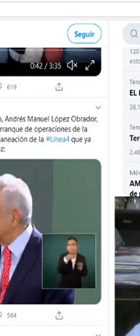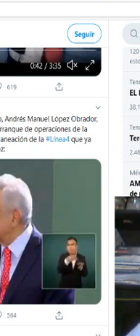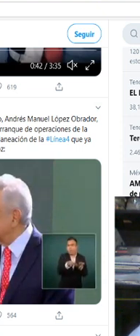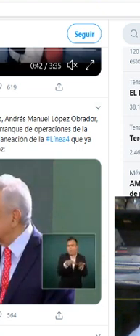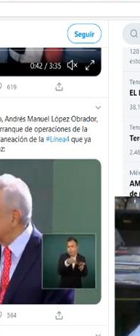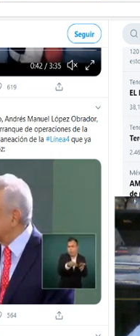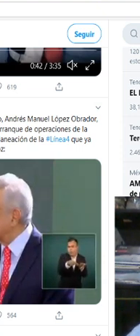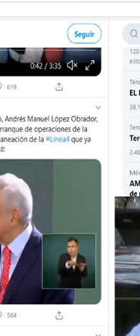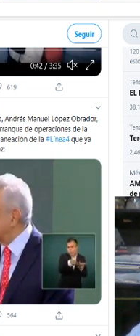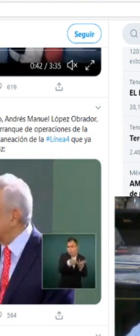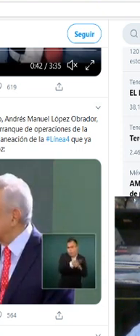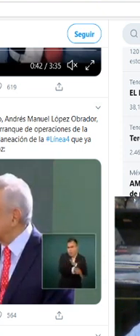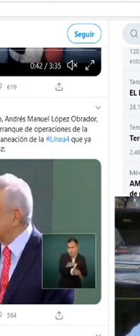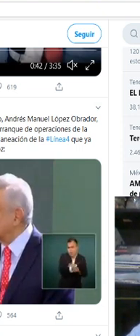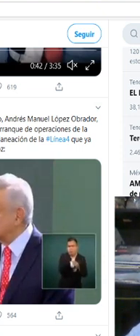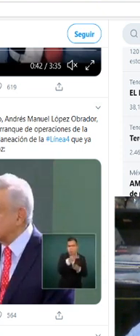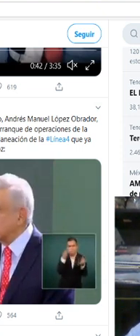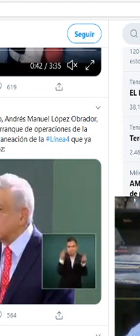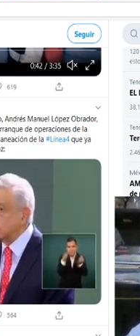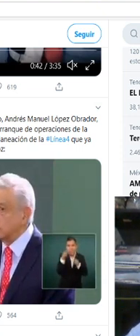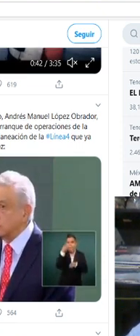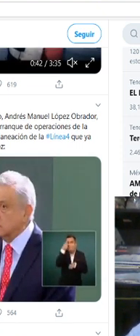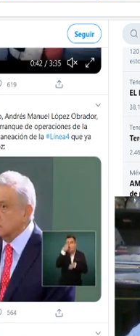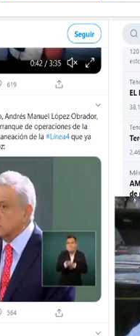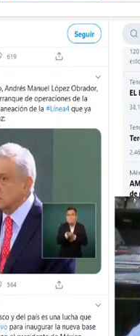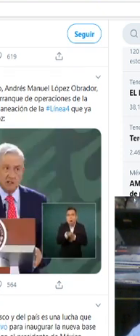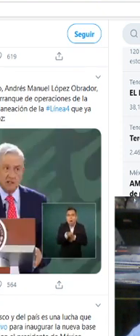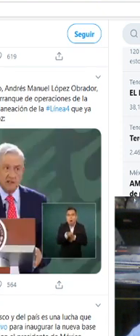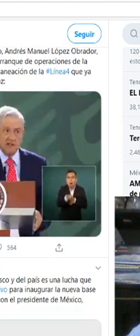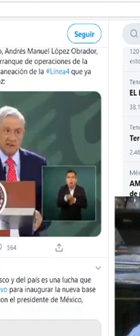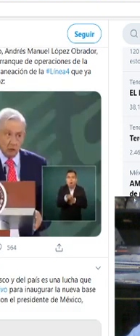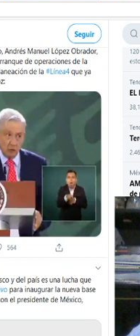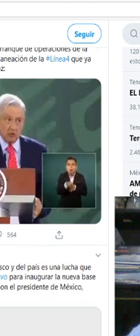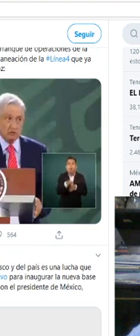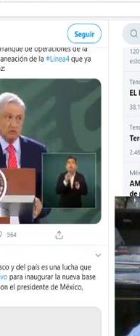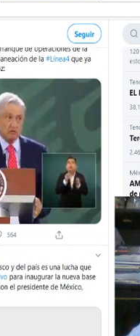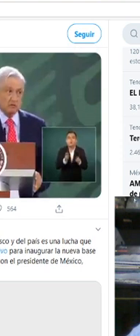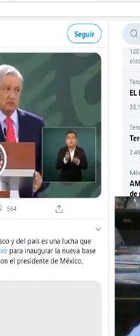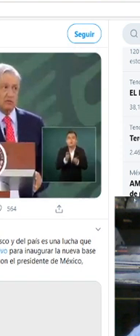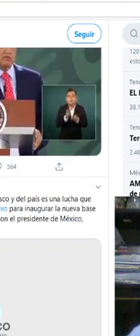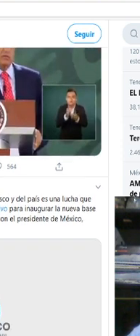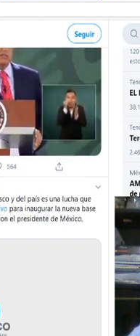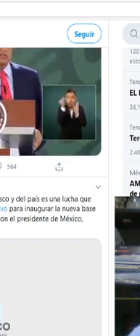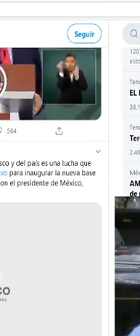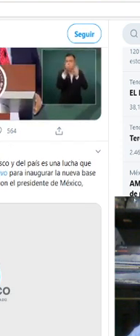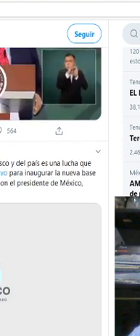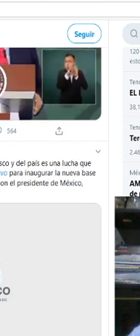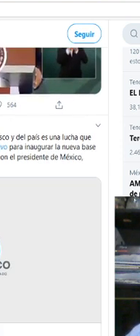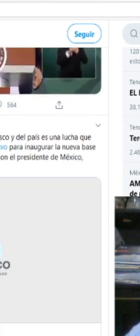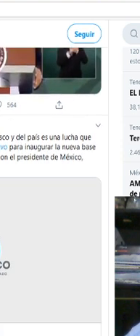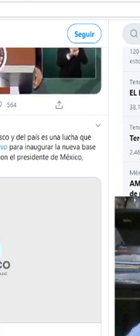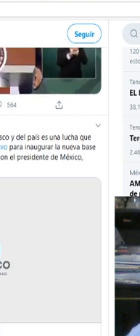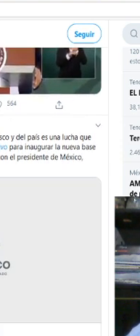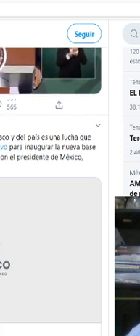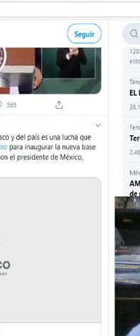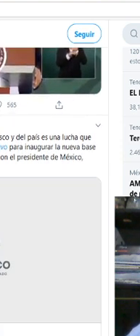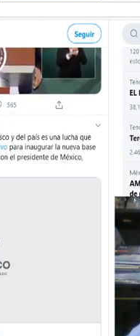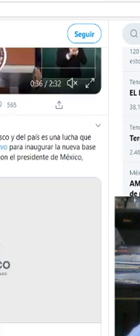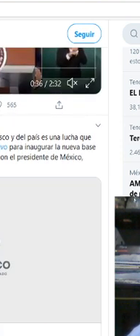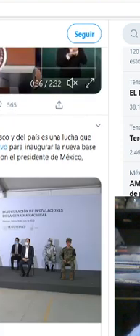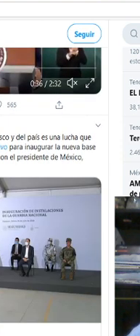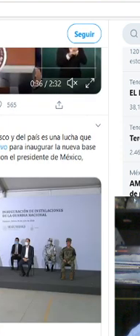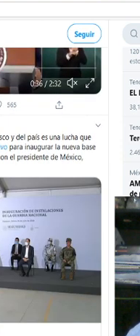vamos a arrancar las operaciones de la línea 3 es lo que se debió haber dicho aquí pero bueno hace 11